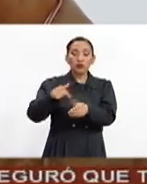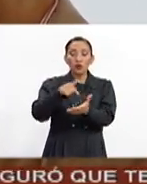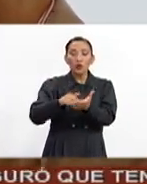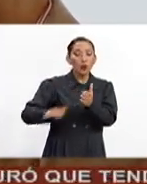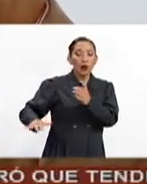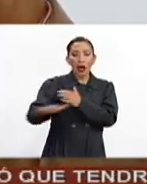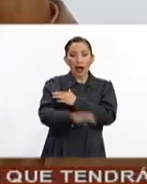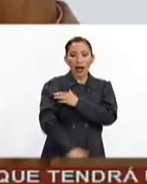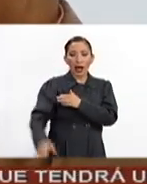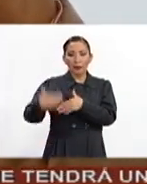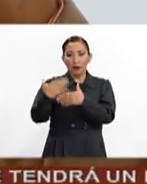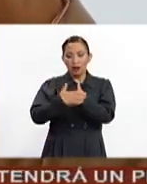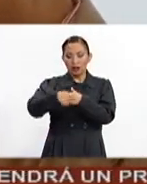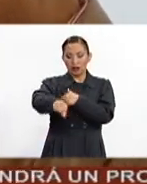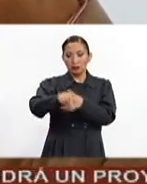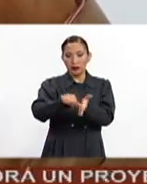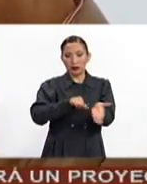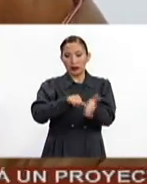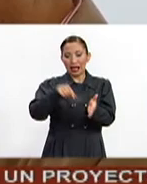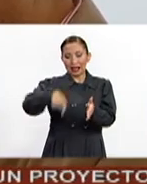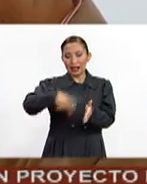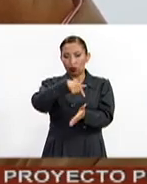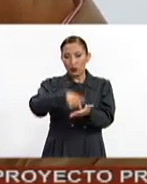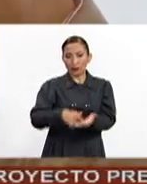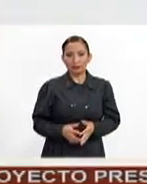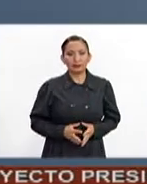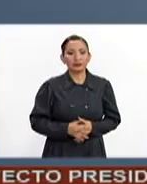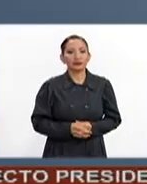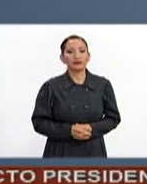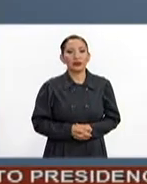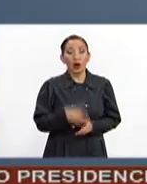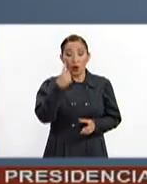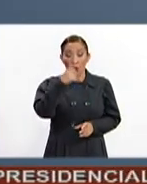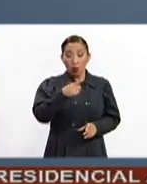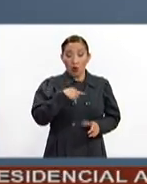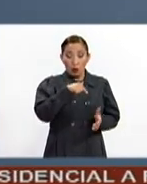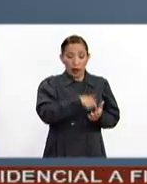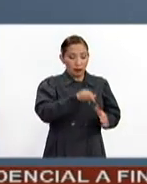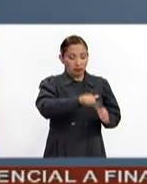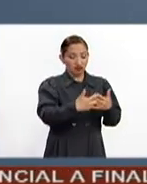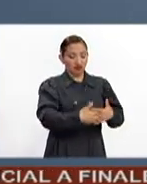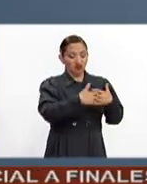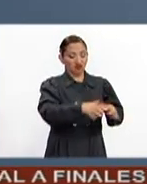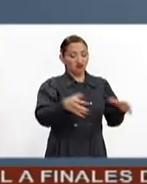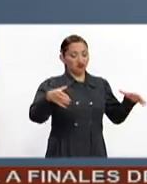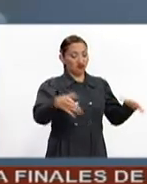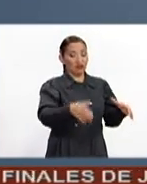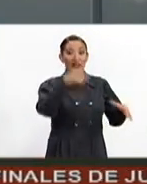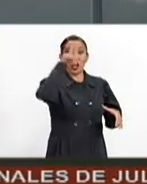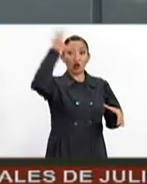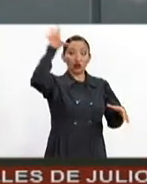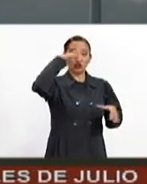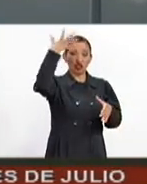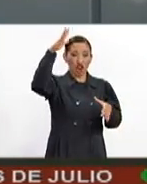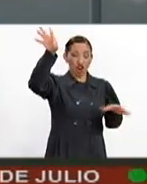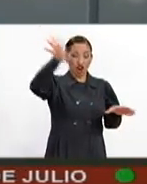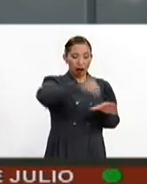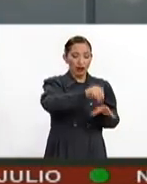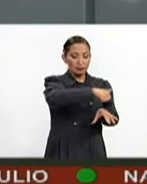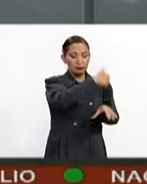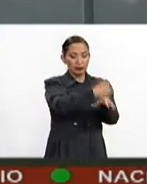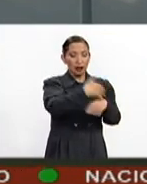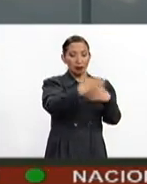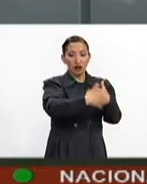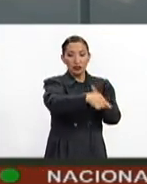instalada en los próximos meses en este estado. Una de las plantas de energía solar más grandes del mundo estará instalada